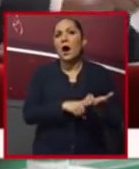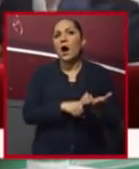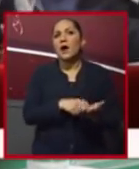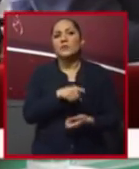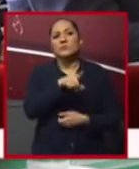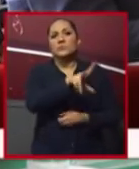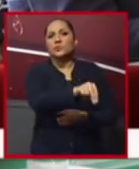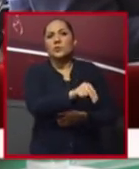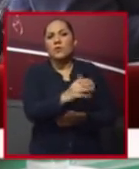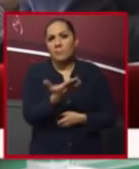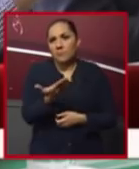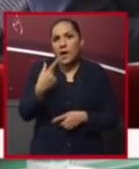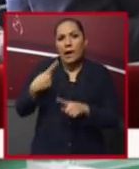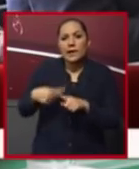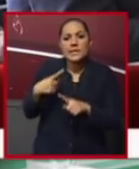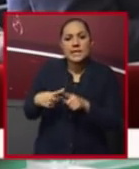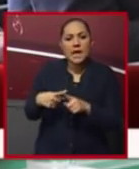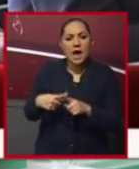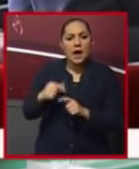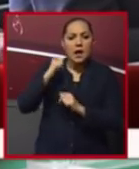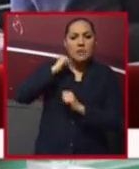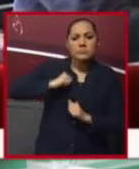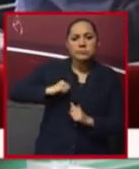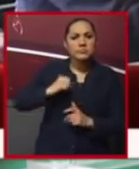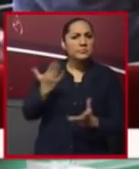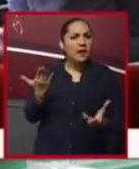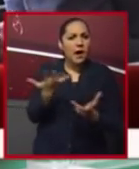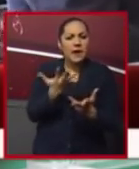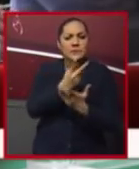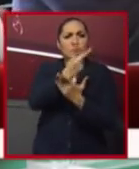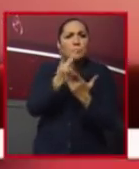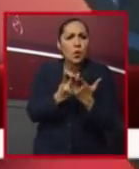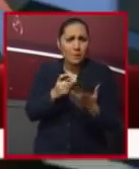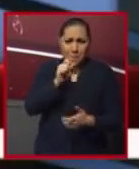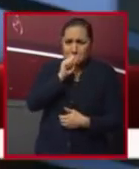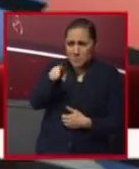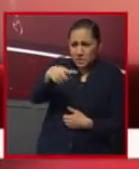¿verdad? Pues ya traen 10 programas en los que van a regalar lana.